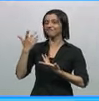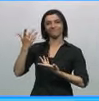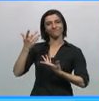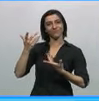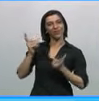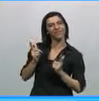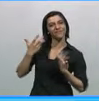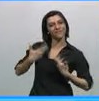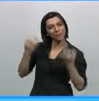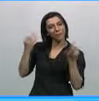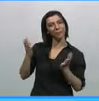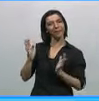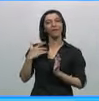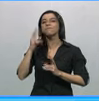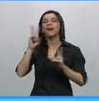A ver,